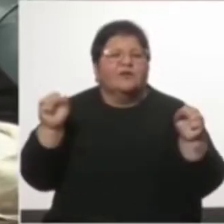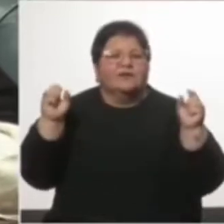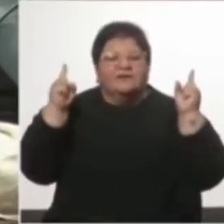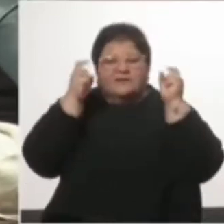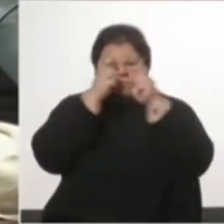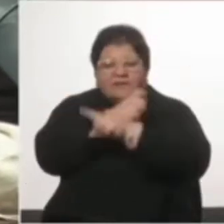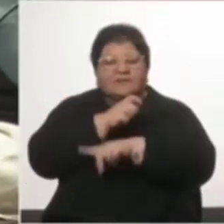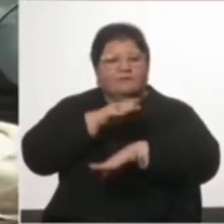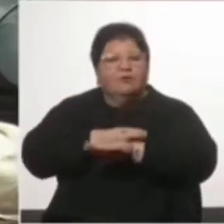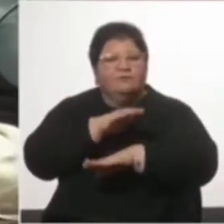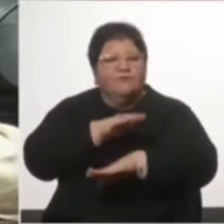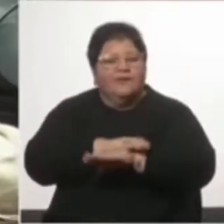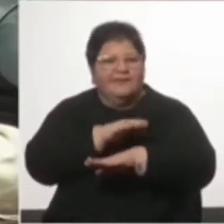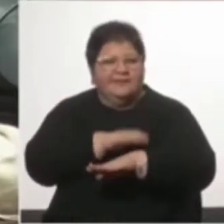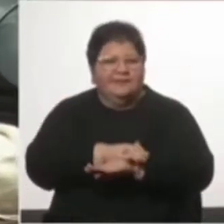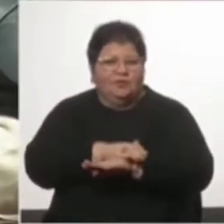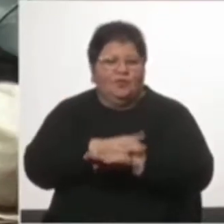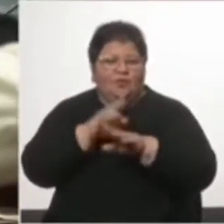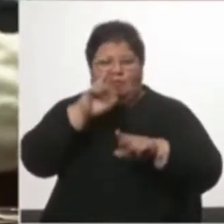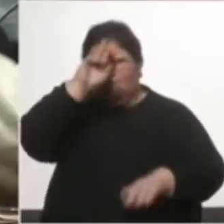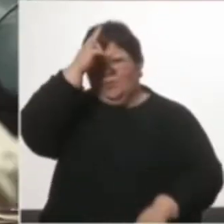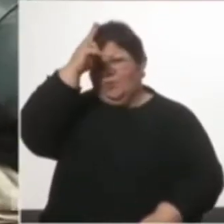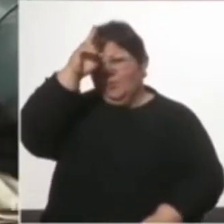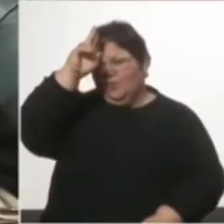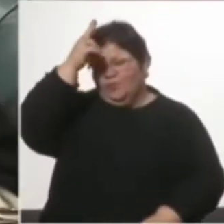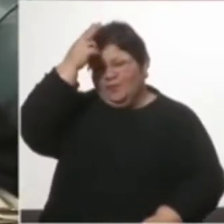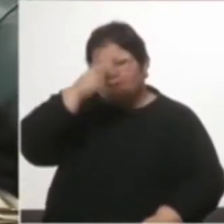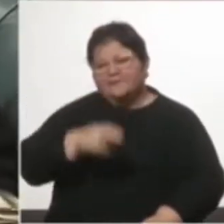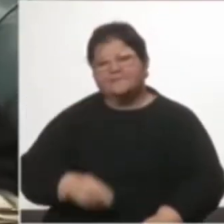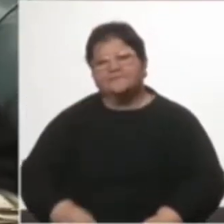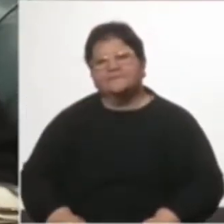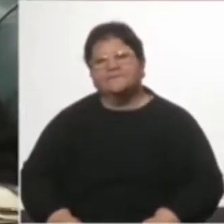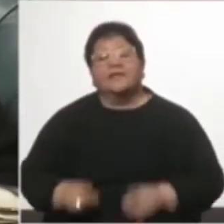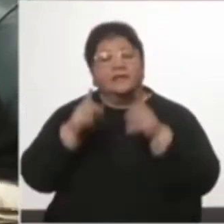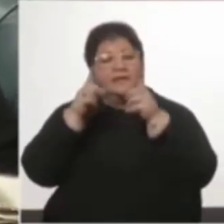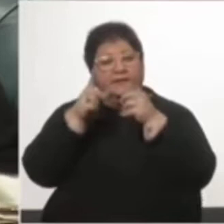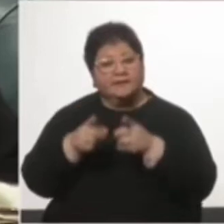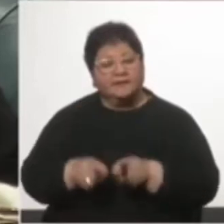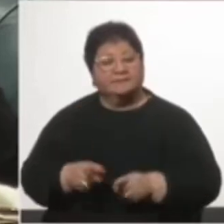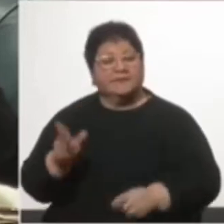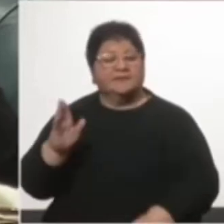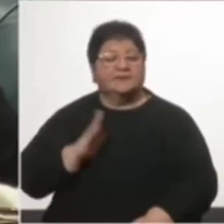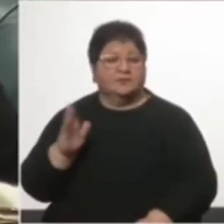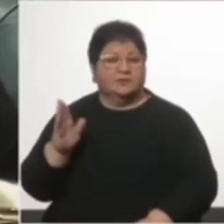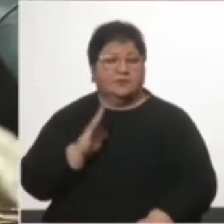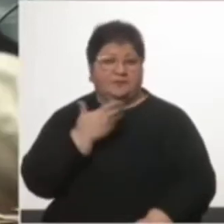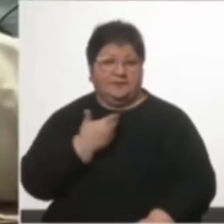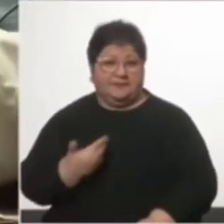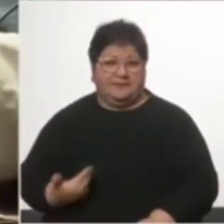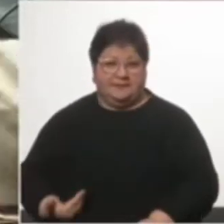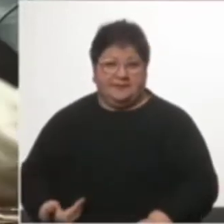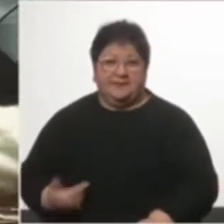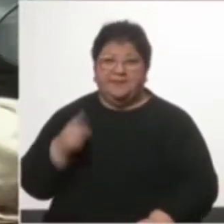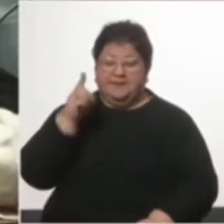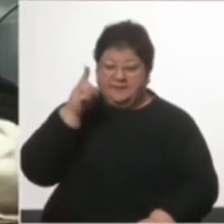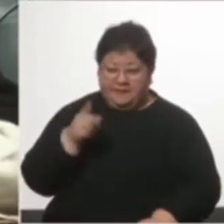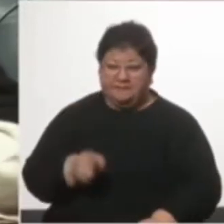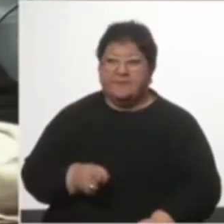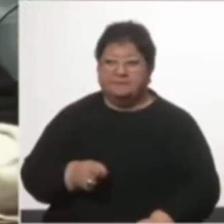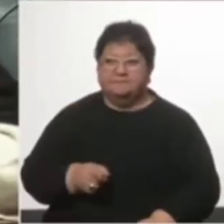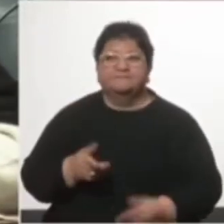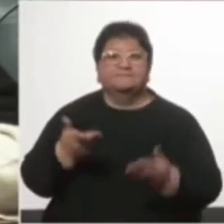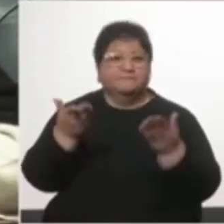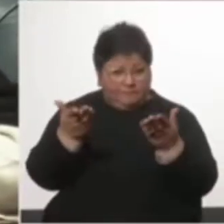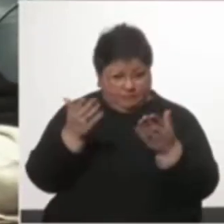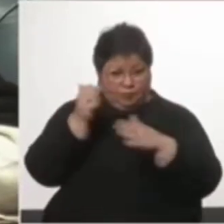tan difícil que ha vivido el Uruguay. Y por otra parte, señora presidenta, yo también he estado en el lugar en que están